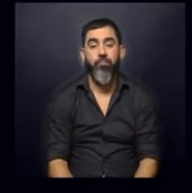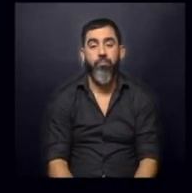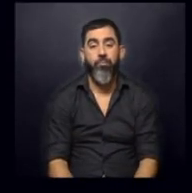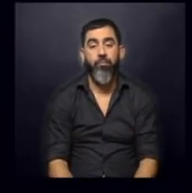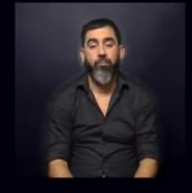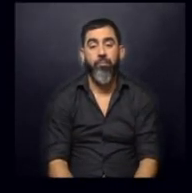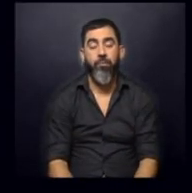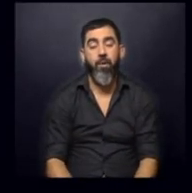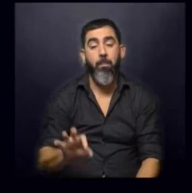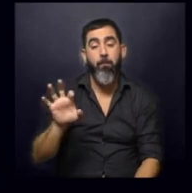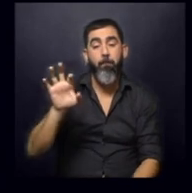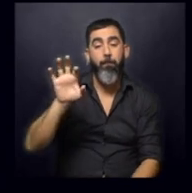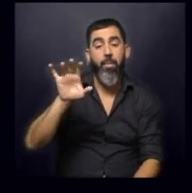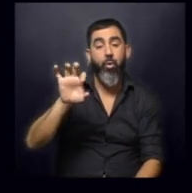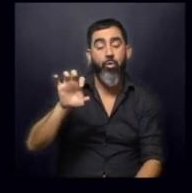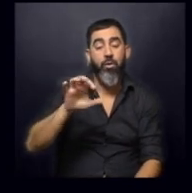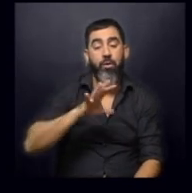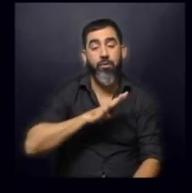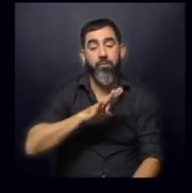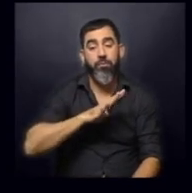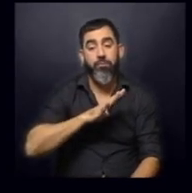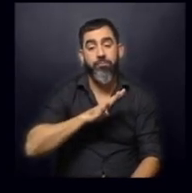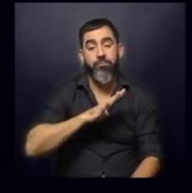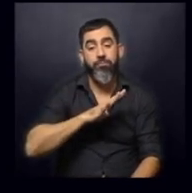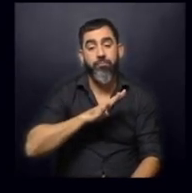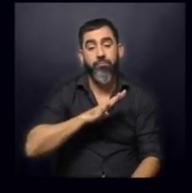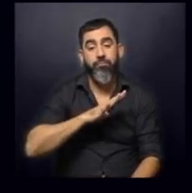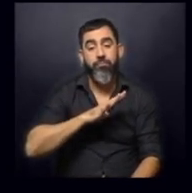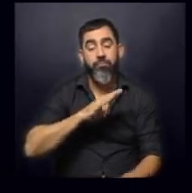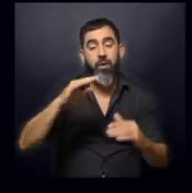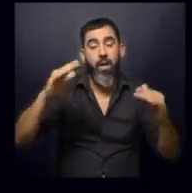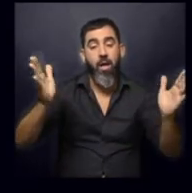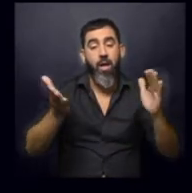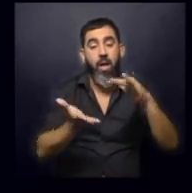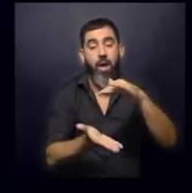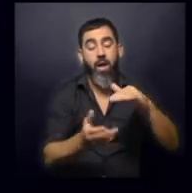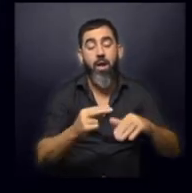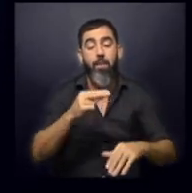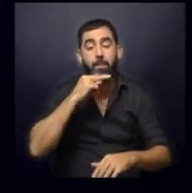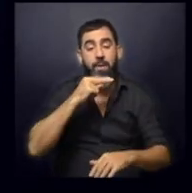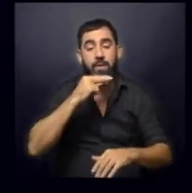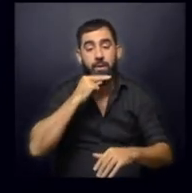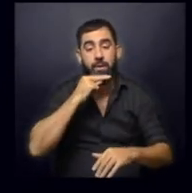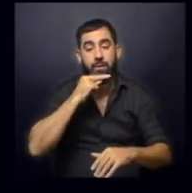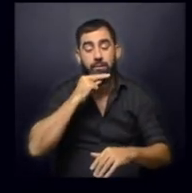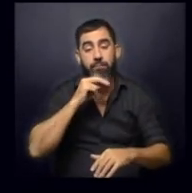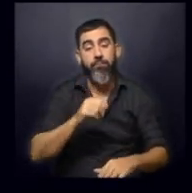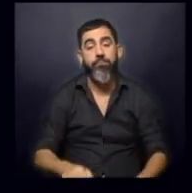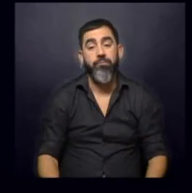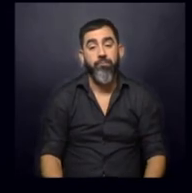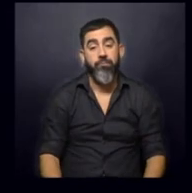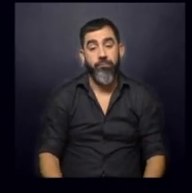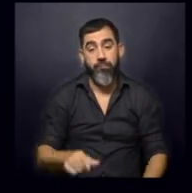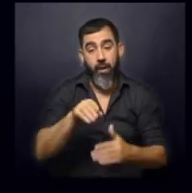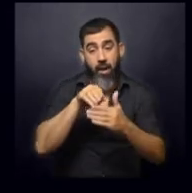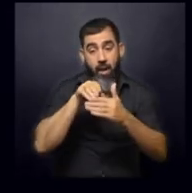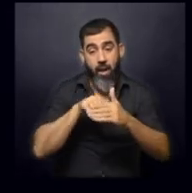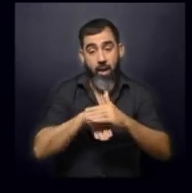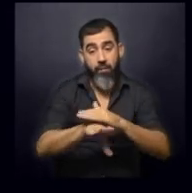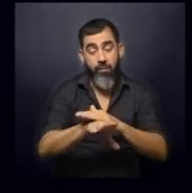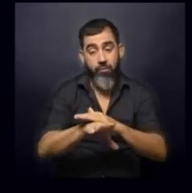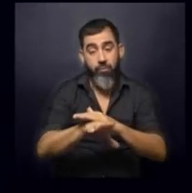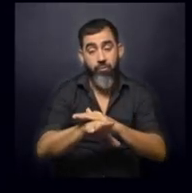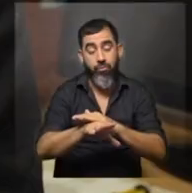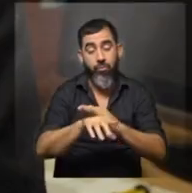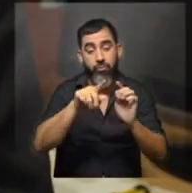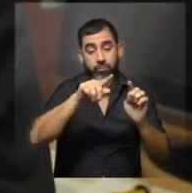Un microonda, es, como decíamos hoy, es una caja metálica, ¿verdad? Dentro de esa caja metálica la